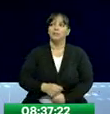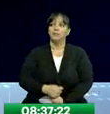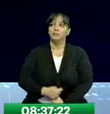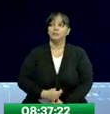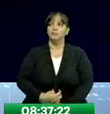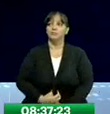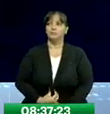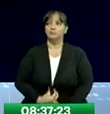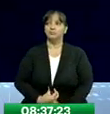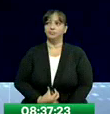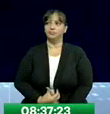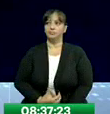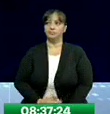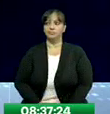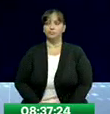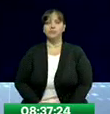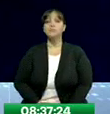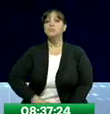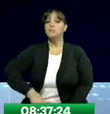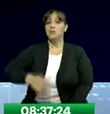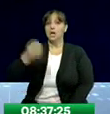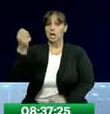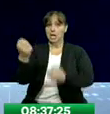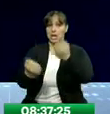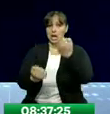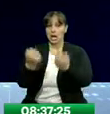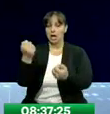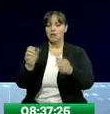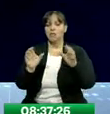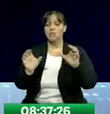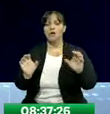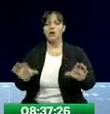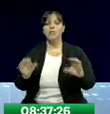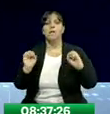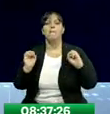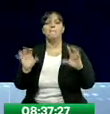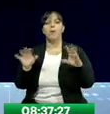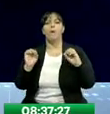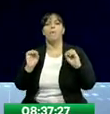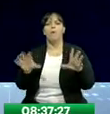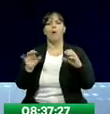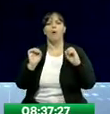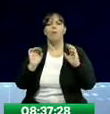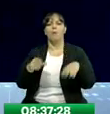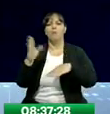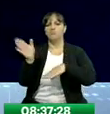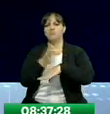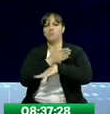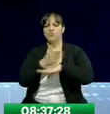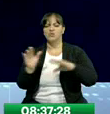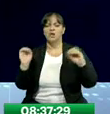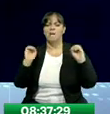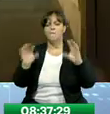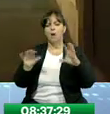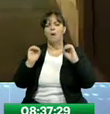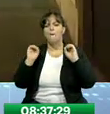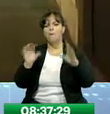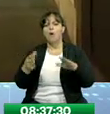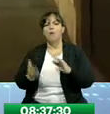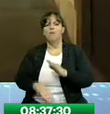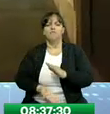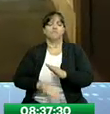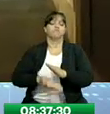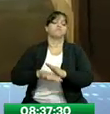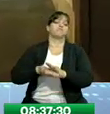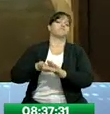vehículos aquí con parlantes alto volumen todo ello si no pueden especies prohibidas prohibidas ellos no pueden generar escándalos en la vía pública